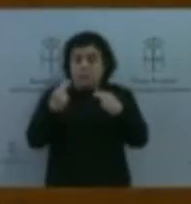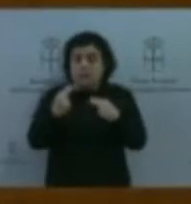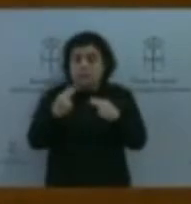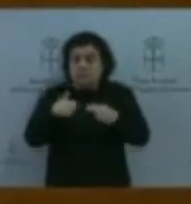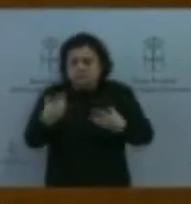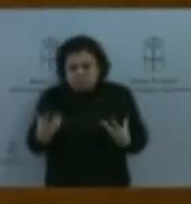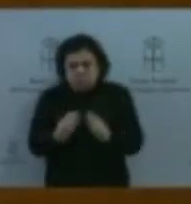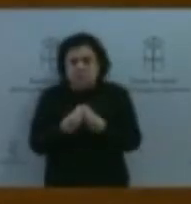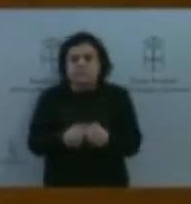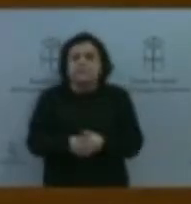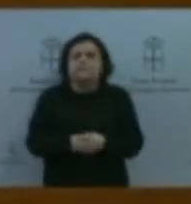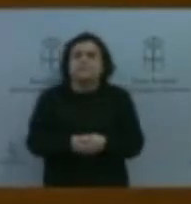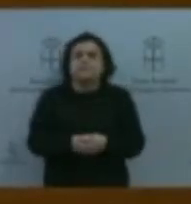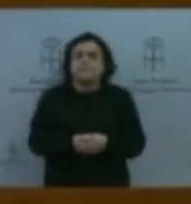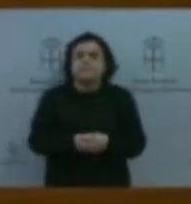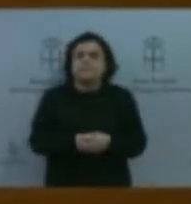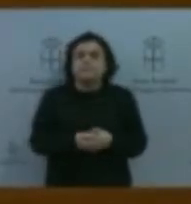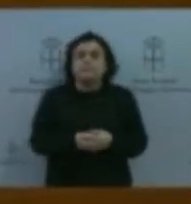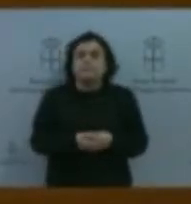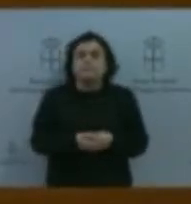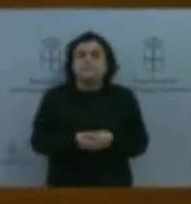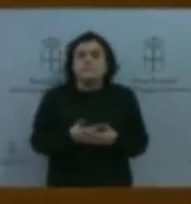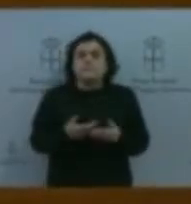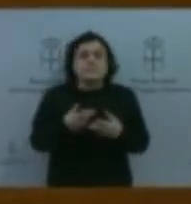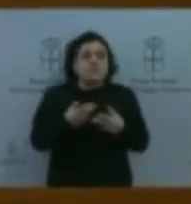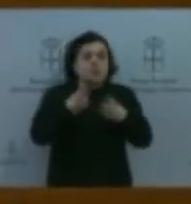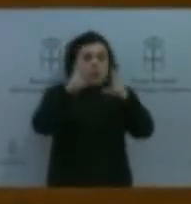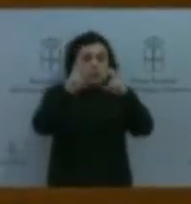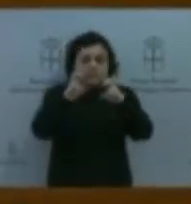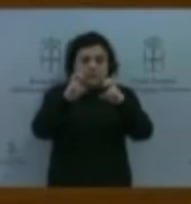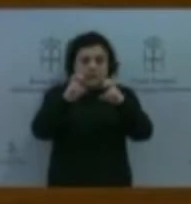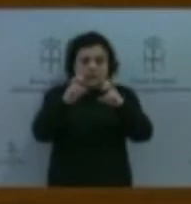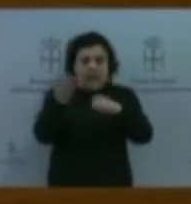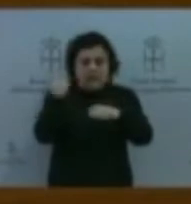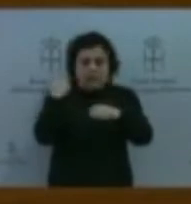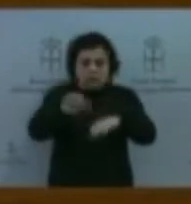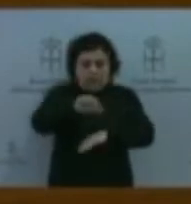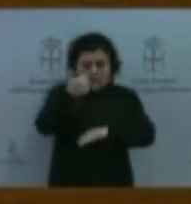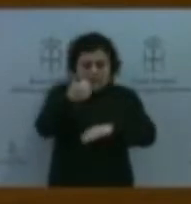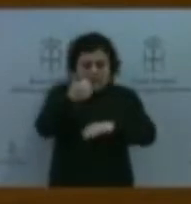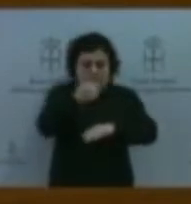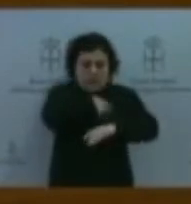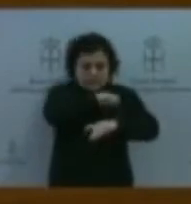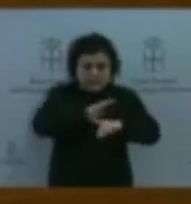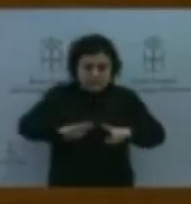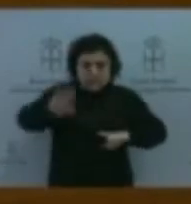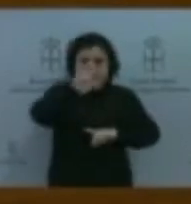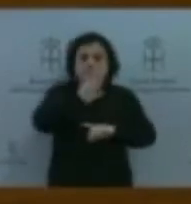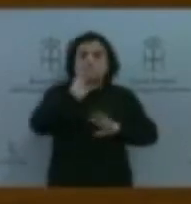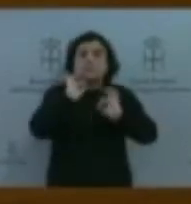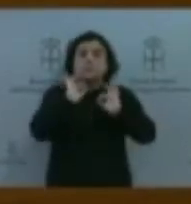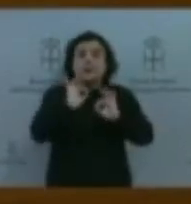Una cuestión que ayer se aprobaba a nivel estatal y que hoy le trasladamos aquí. Creemos que tiene que haber un acuerdo sobre la recaudación,